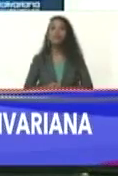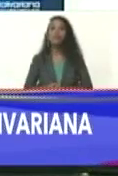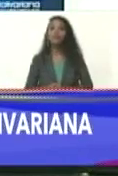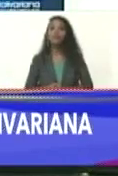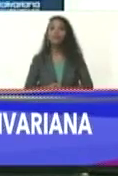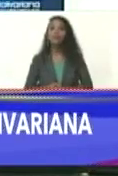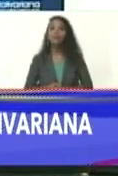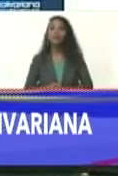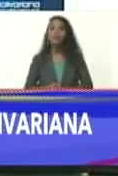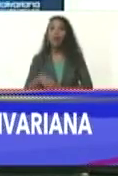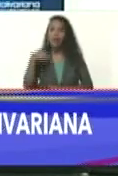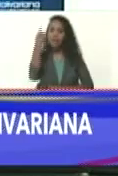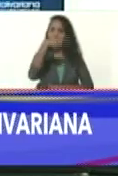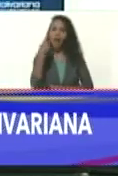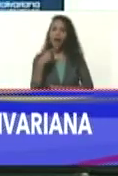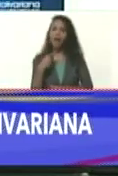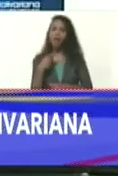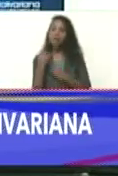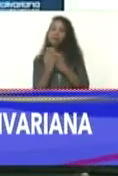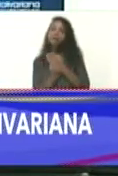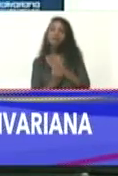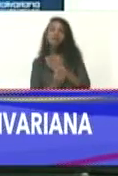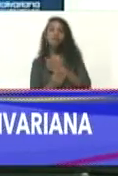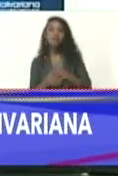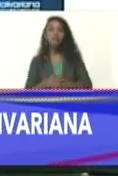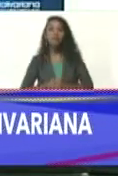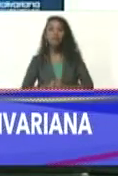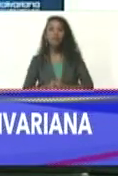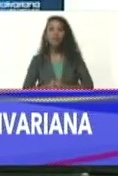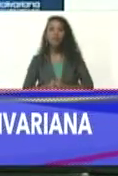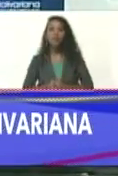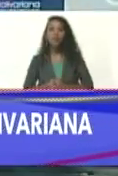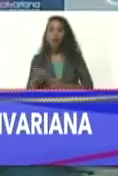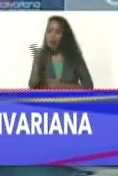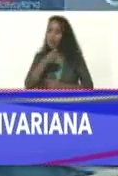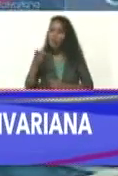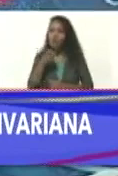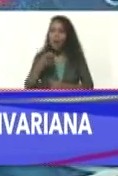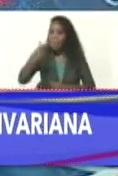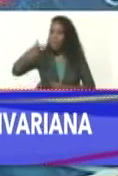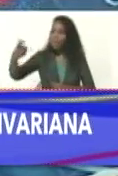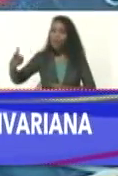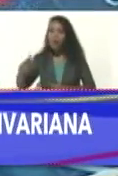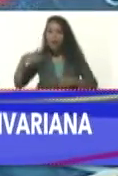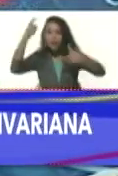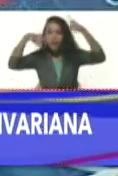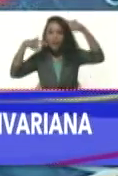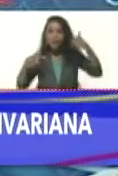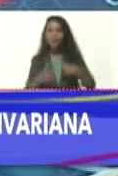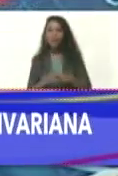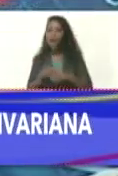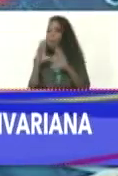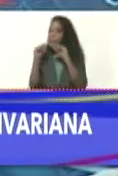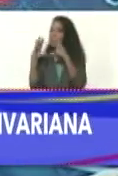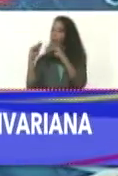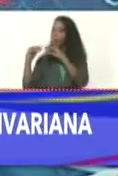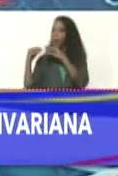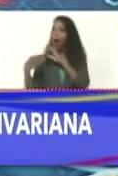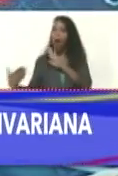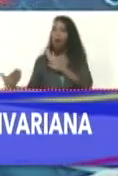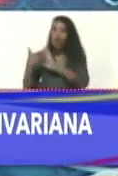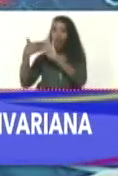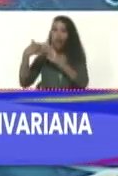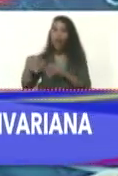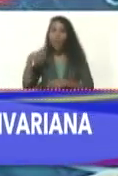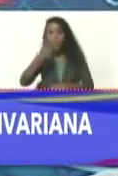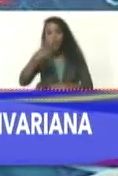le ponen una cara amable, buscan a gente que fue chavista para que hable contra la policía,